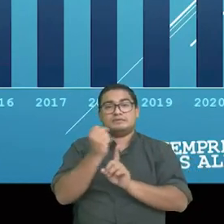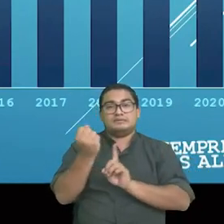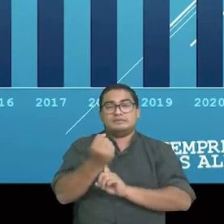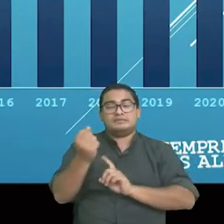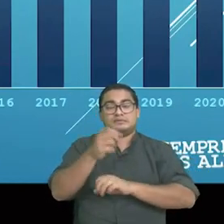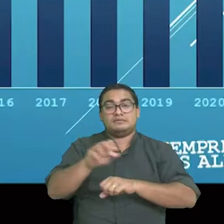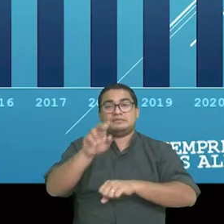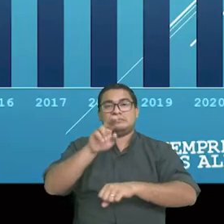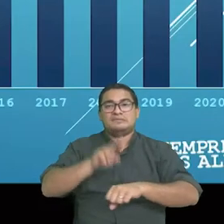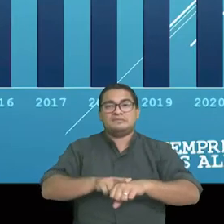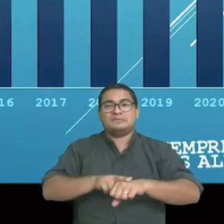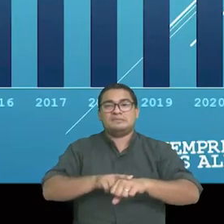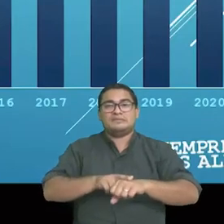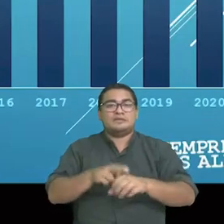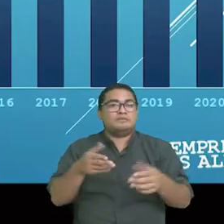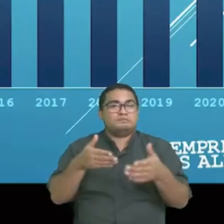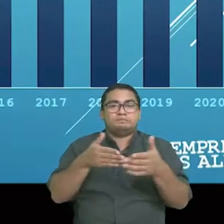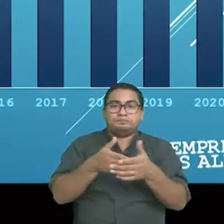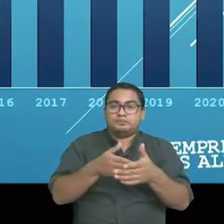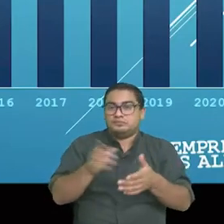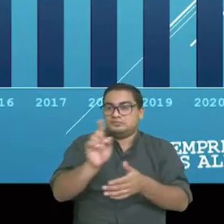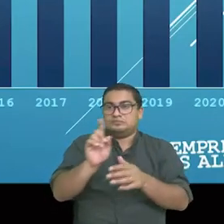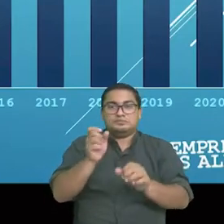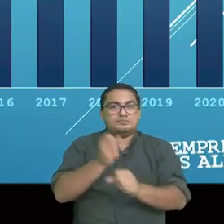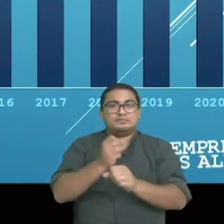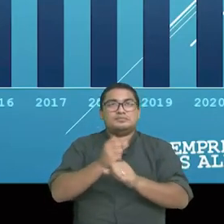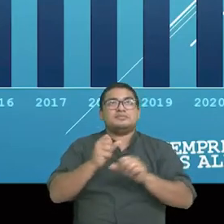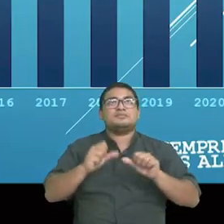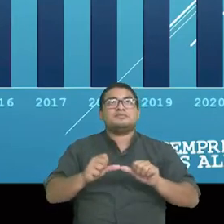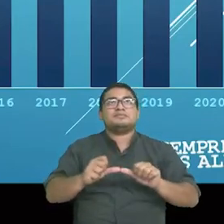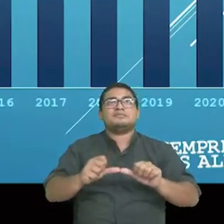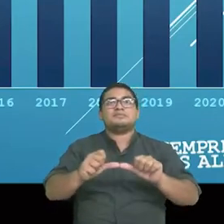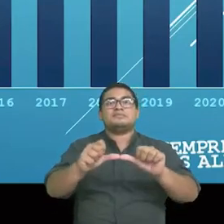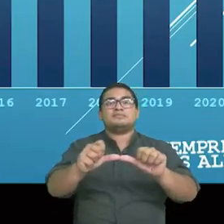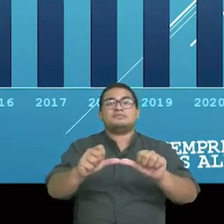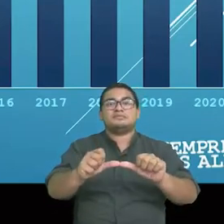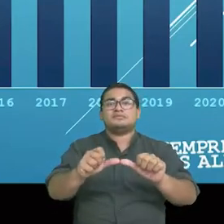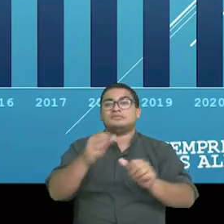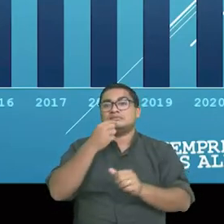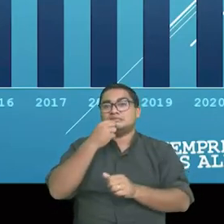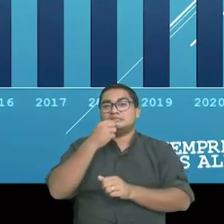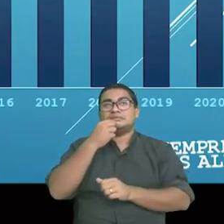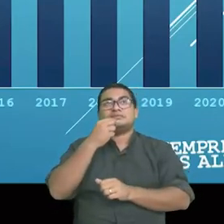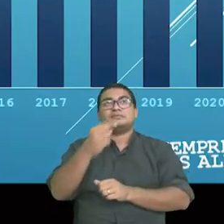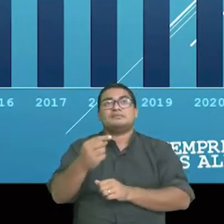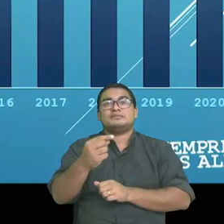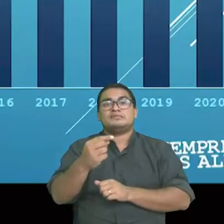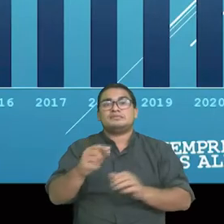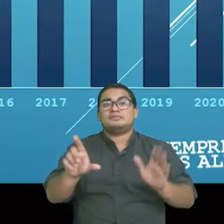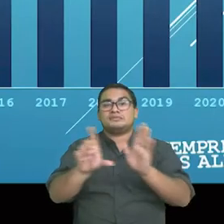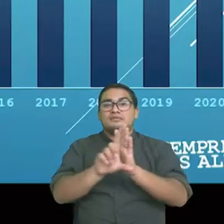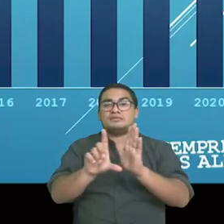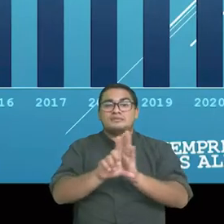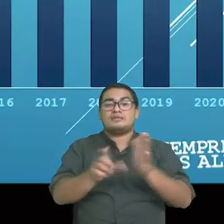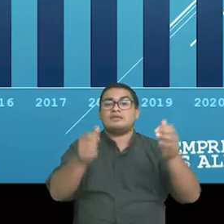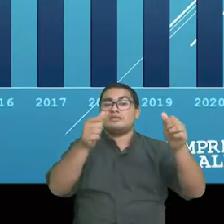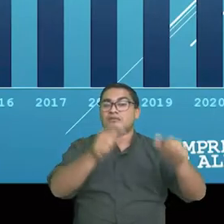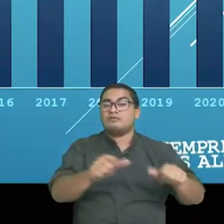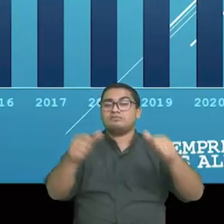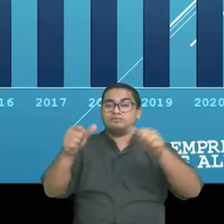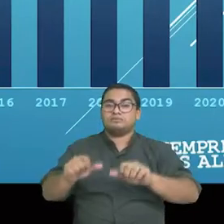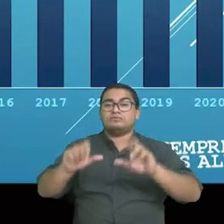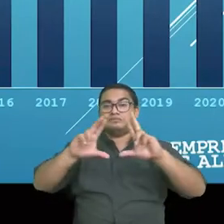Asamblea Nacional tampoco se paralizó y siguió su trabajo aprobando las leyes de nuestro